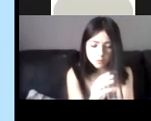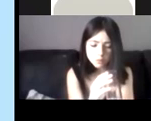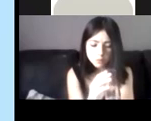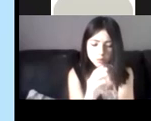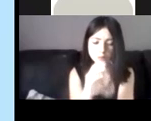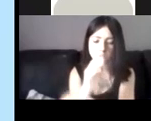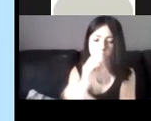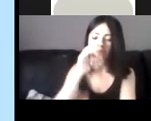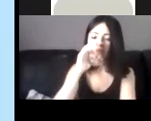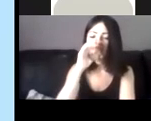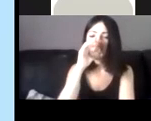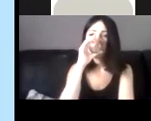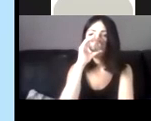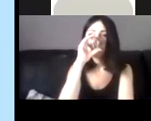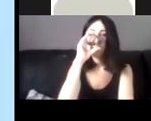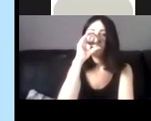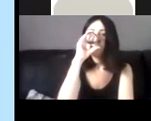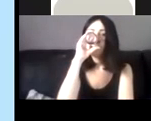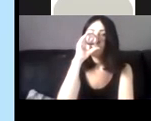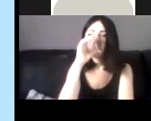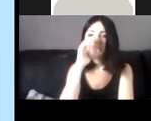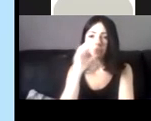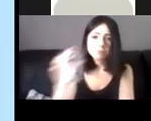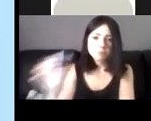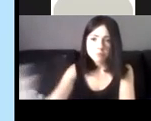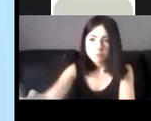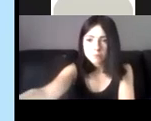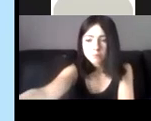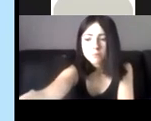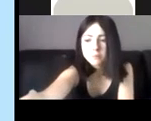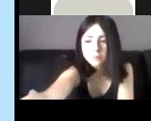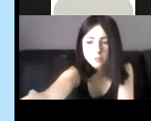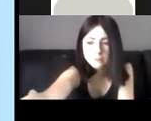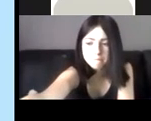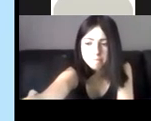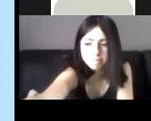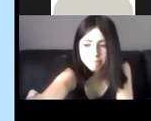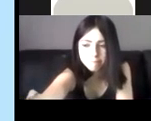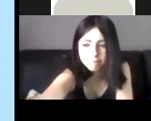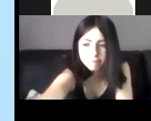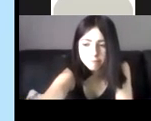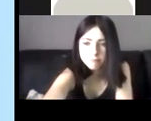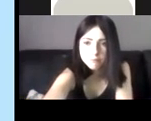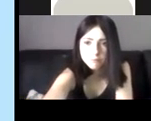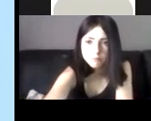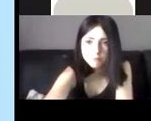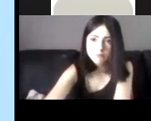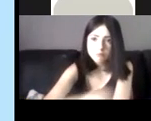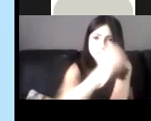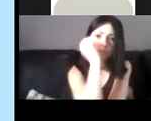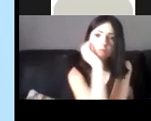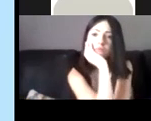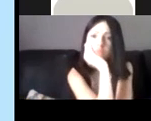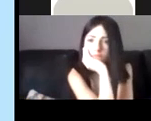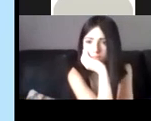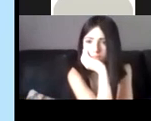en este caso, verídica, y como lo vimos la semana pasada, una información falsa, ¿cierto?, fake news. En este caso,